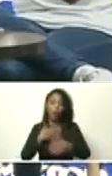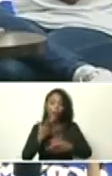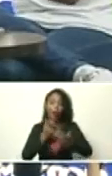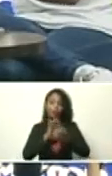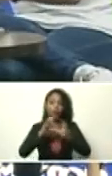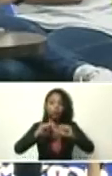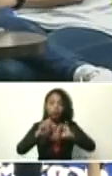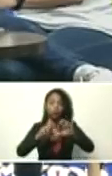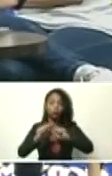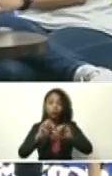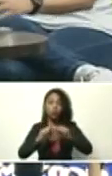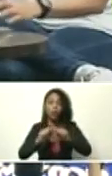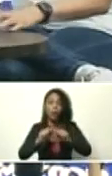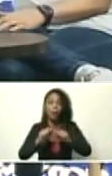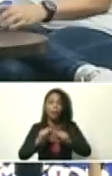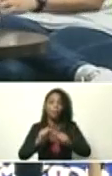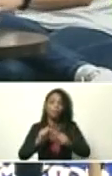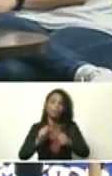Y,